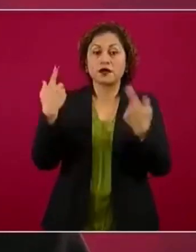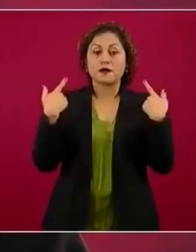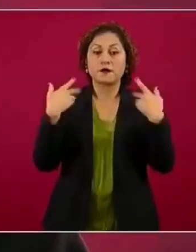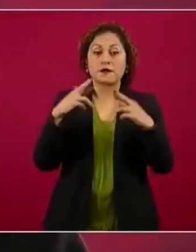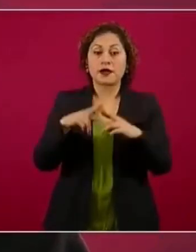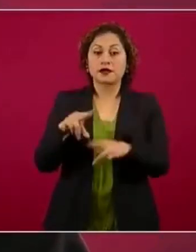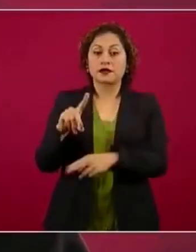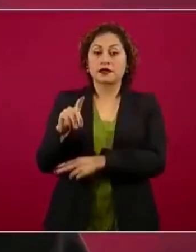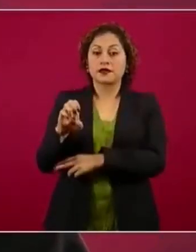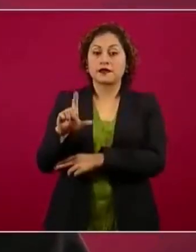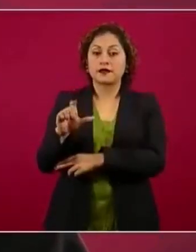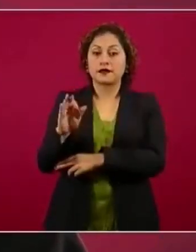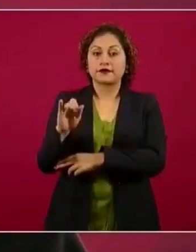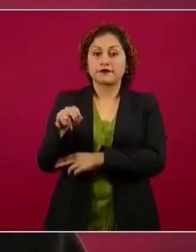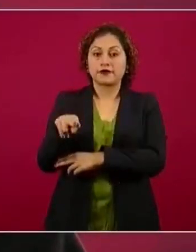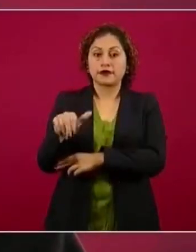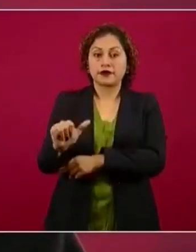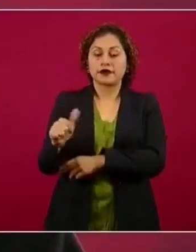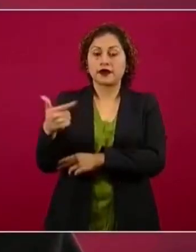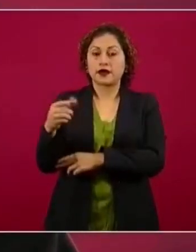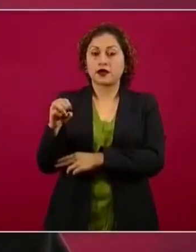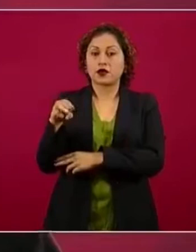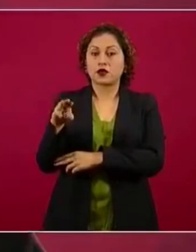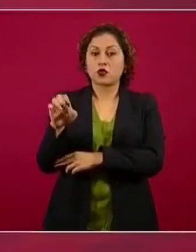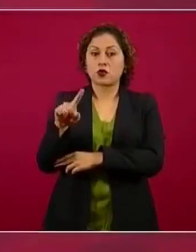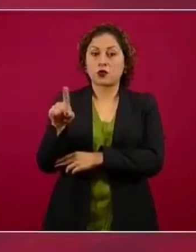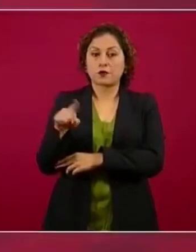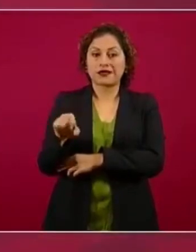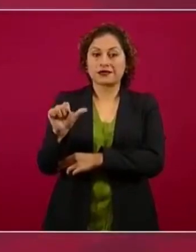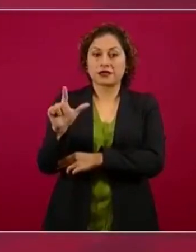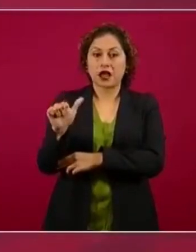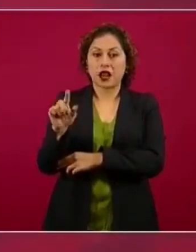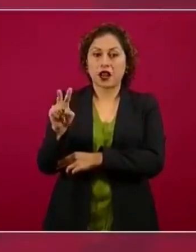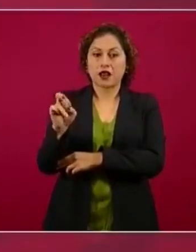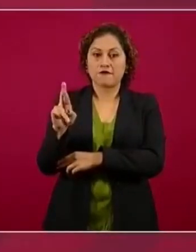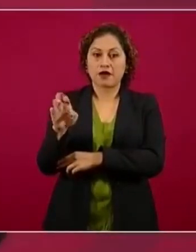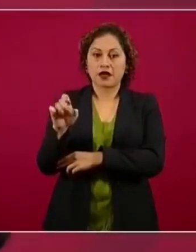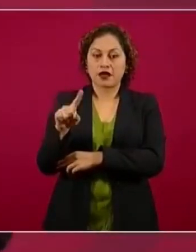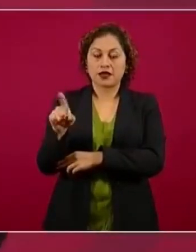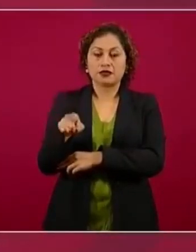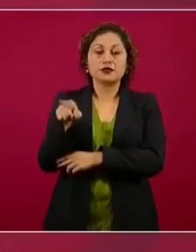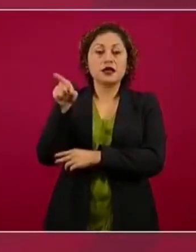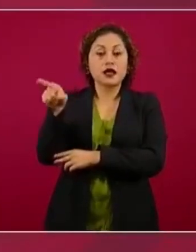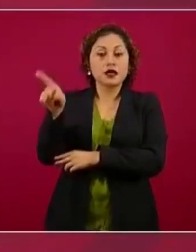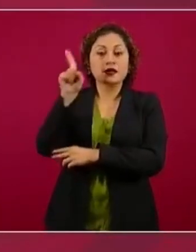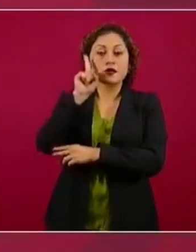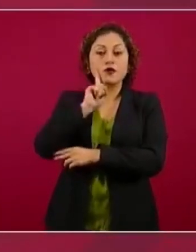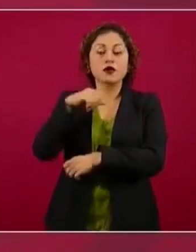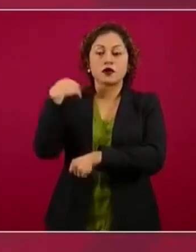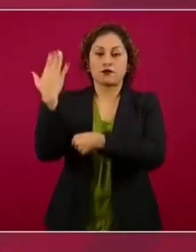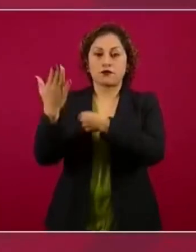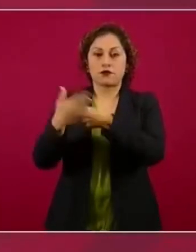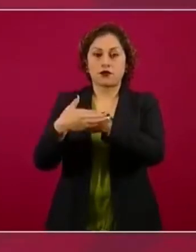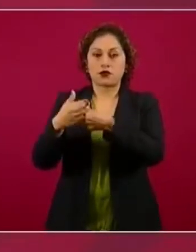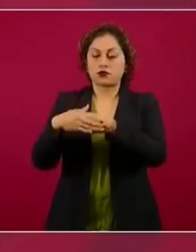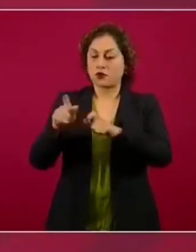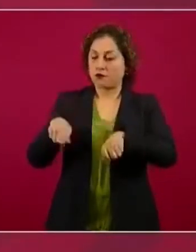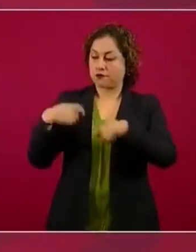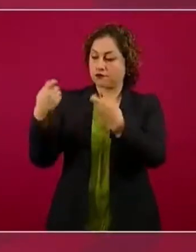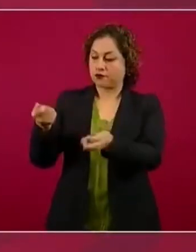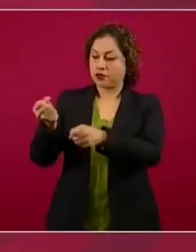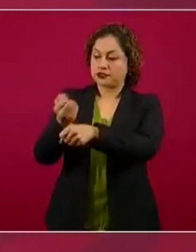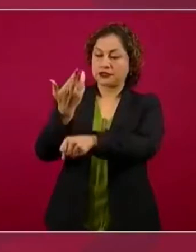Álvarez. Ella va a ser la próxima secretaria de Educación Pública.